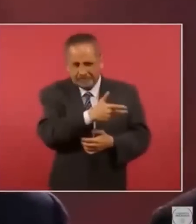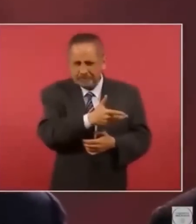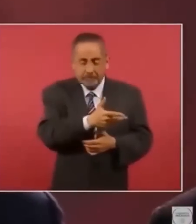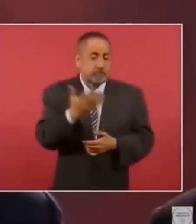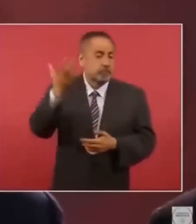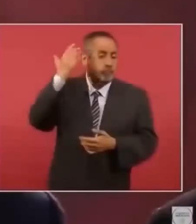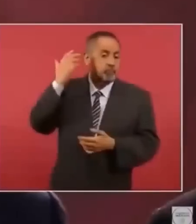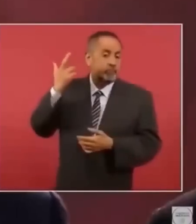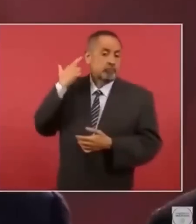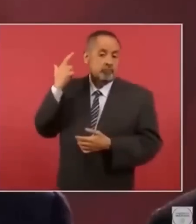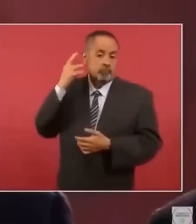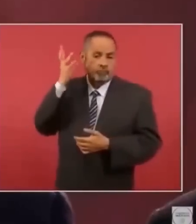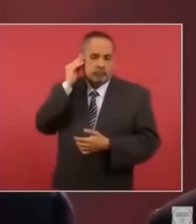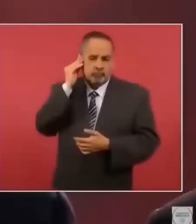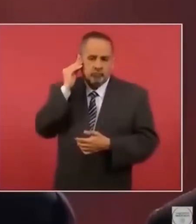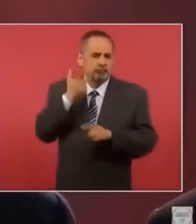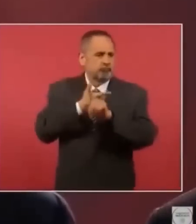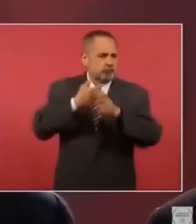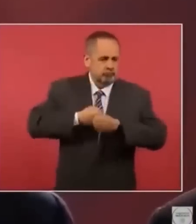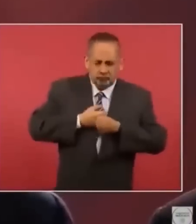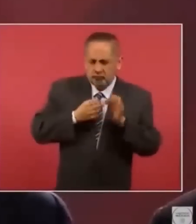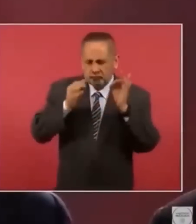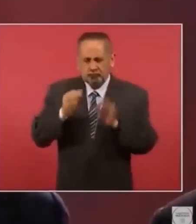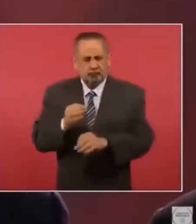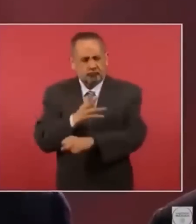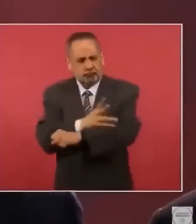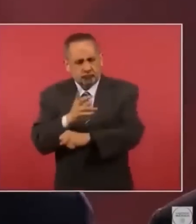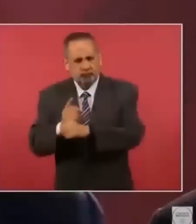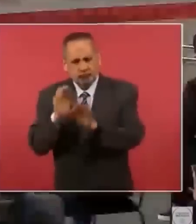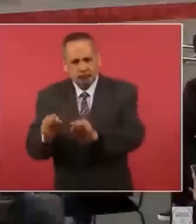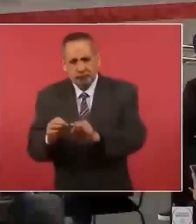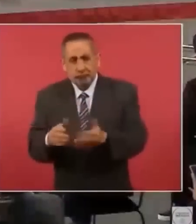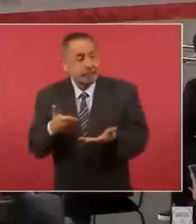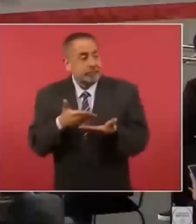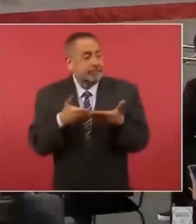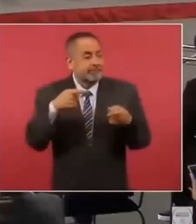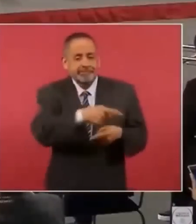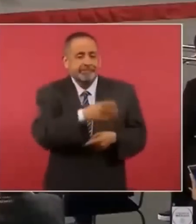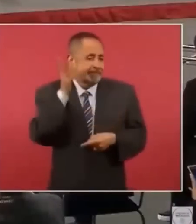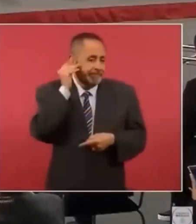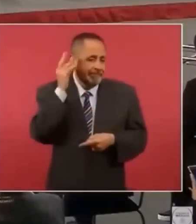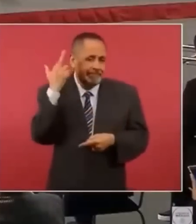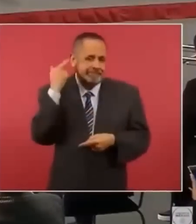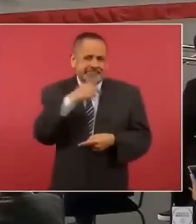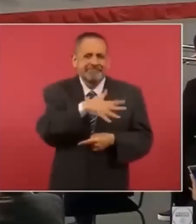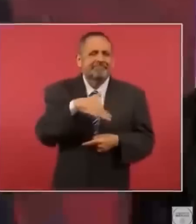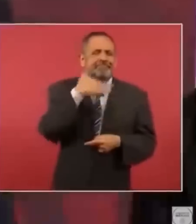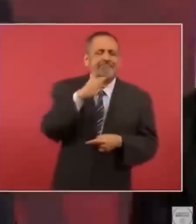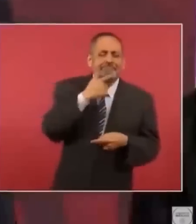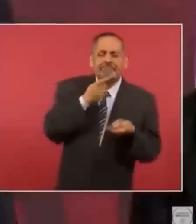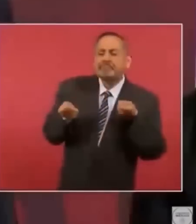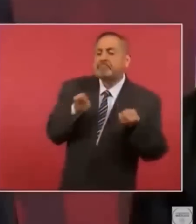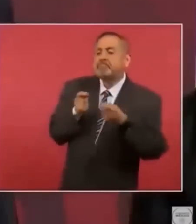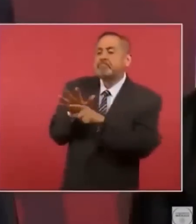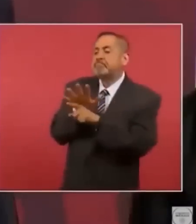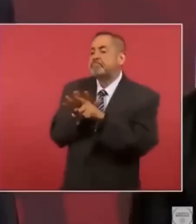antes era la campeona de la libertad y ahora es la campeona de la